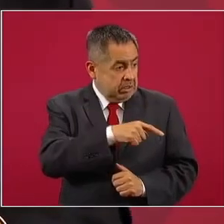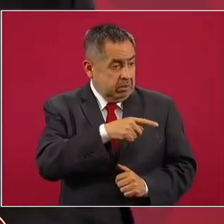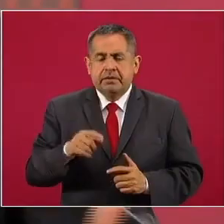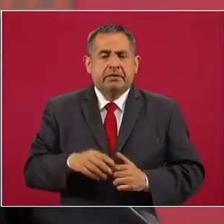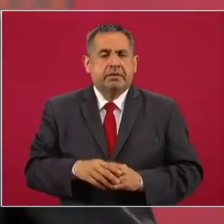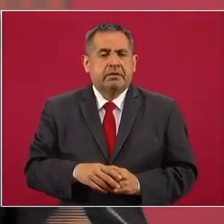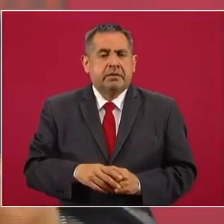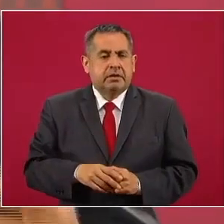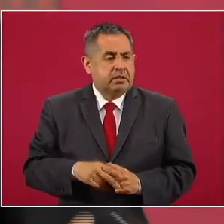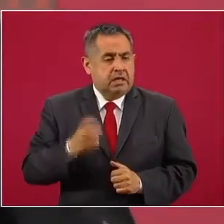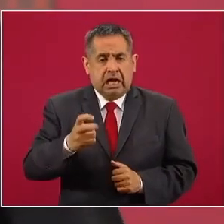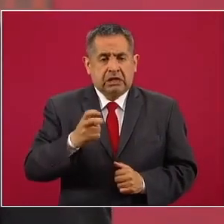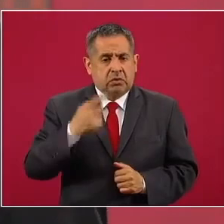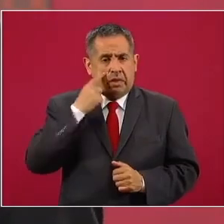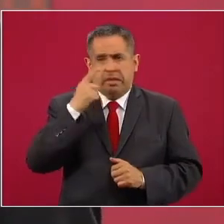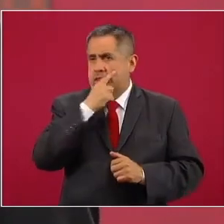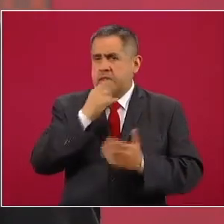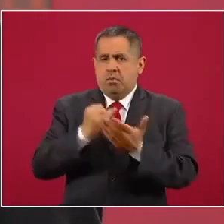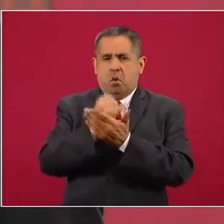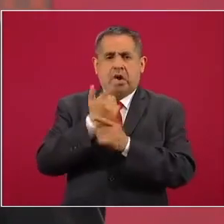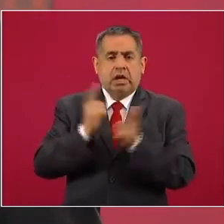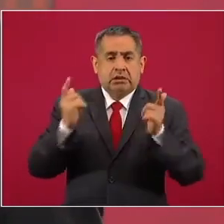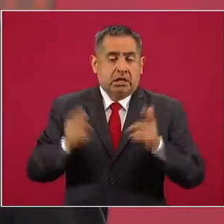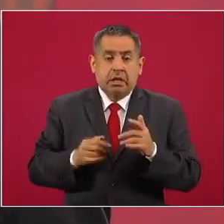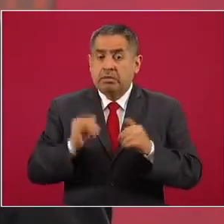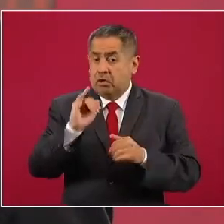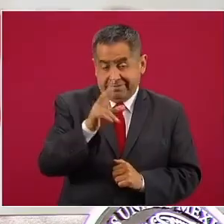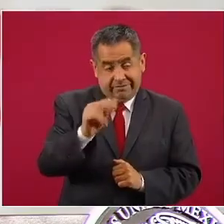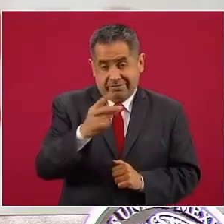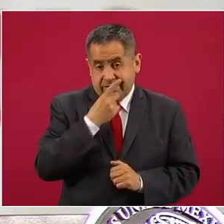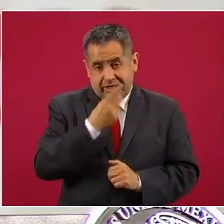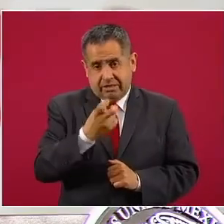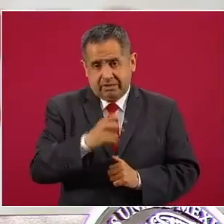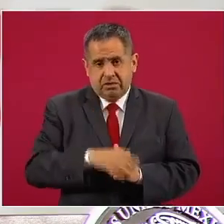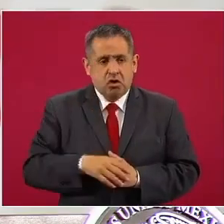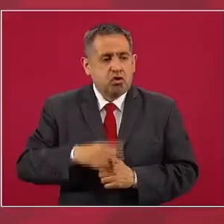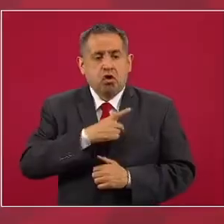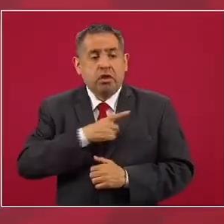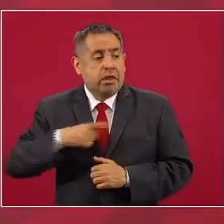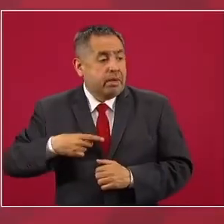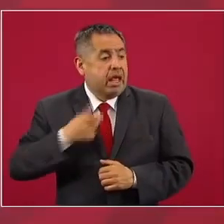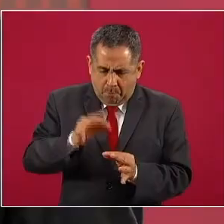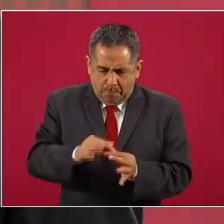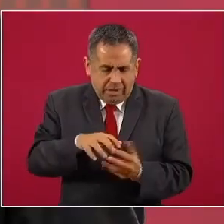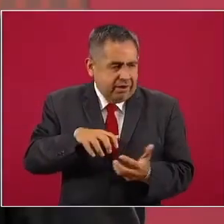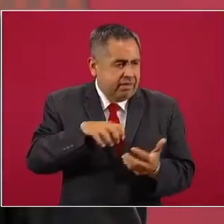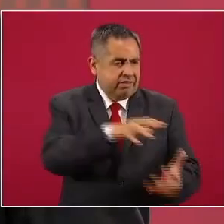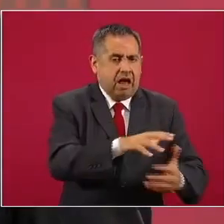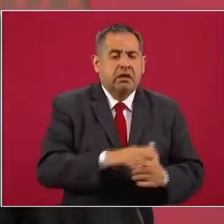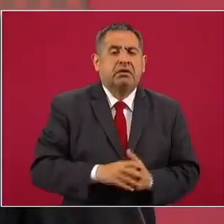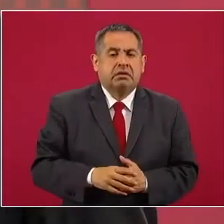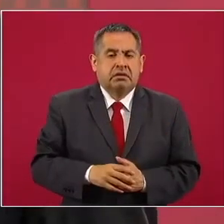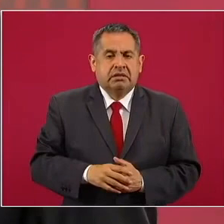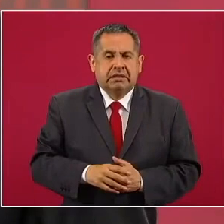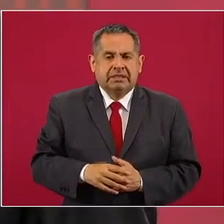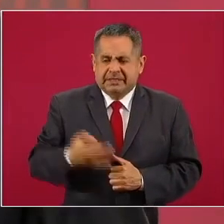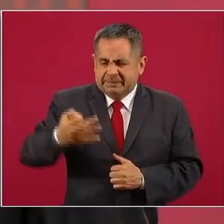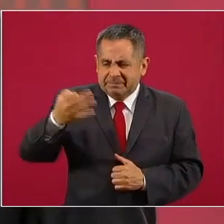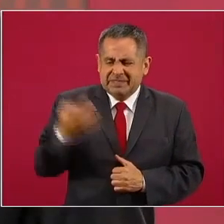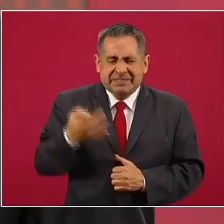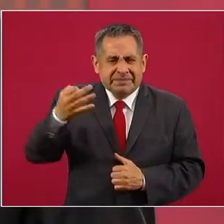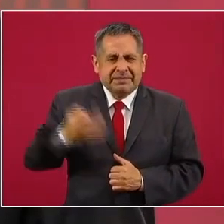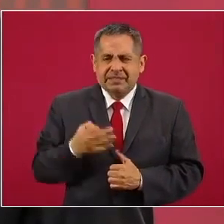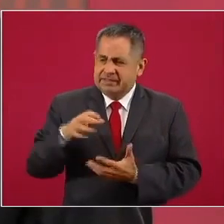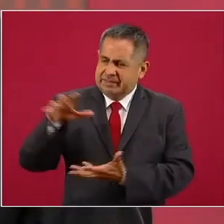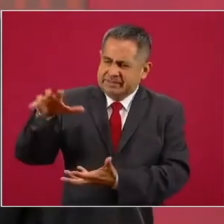consulta. Esa es la democracia. Pero sí aclarar, no les debemos nada y se entregan todos